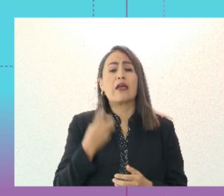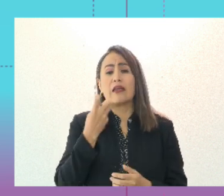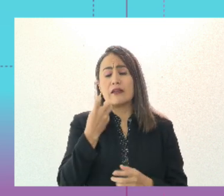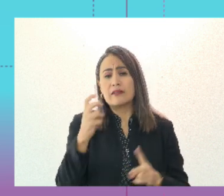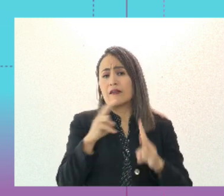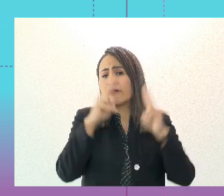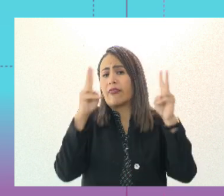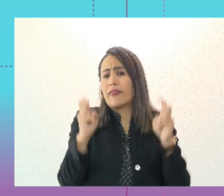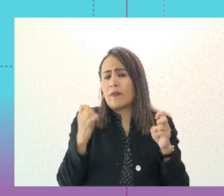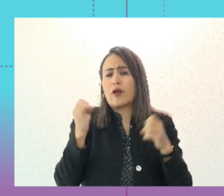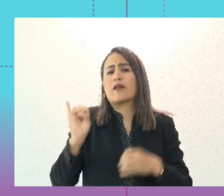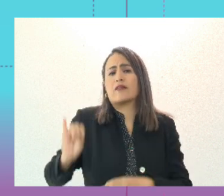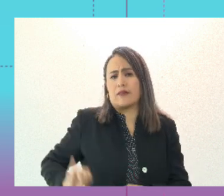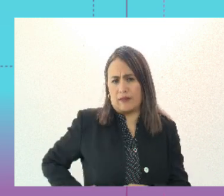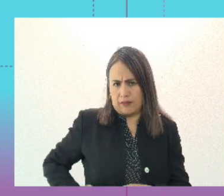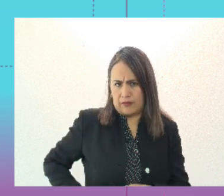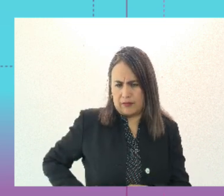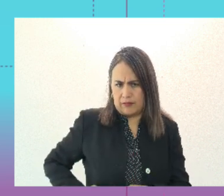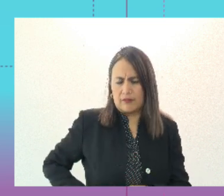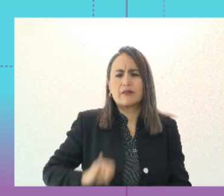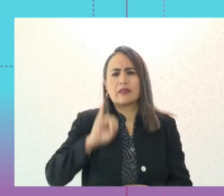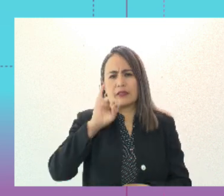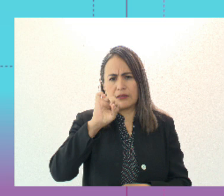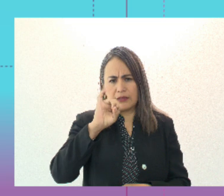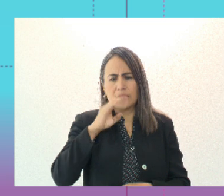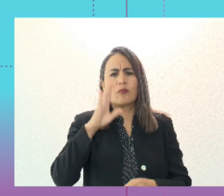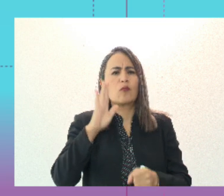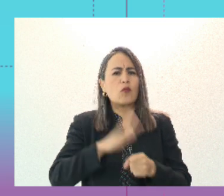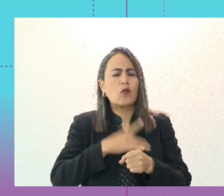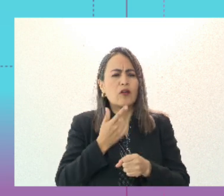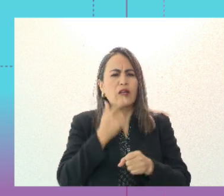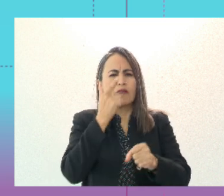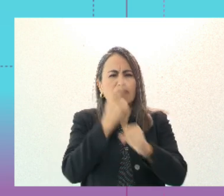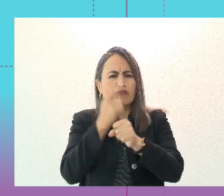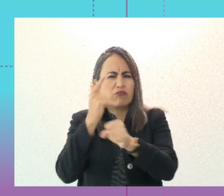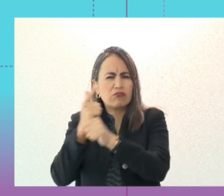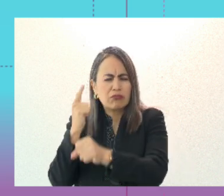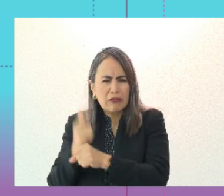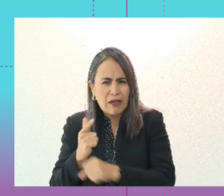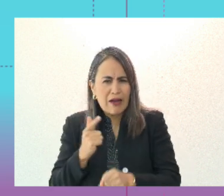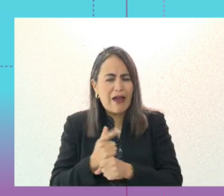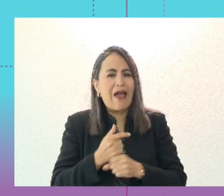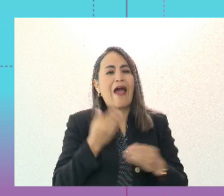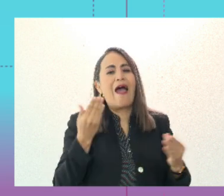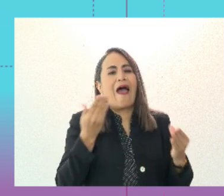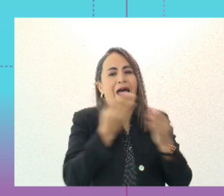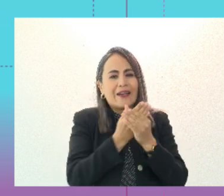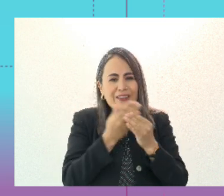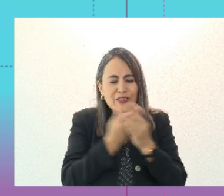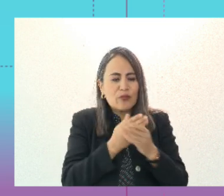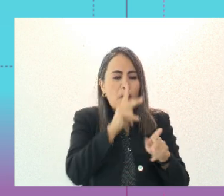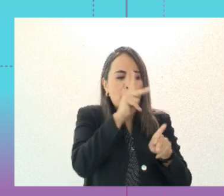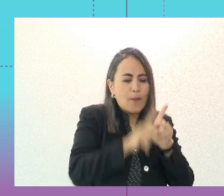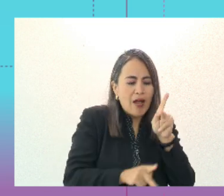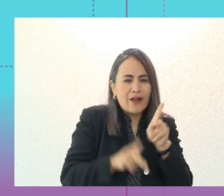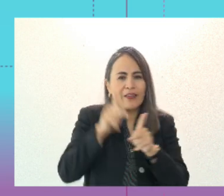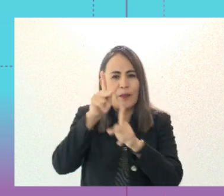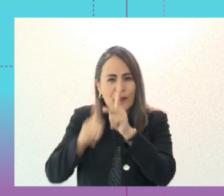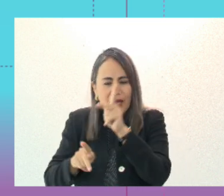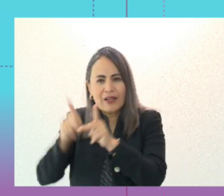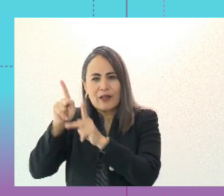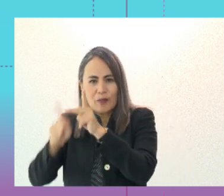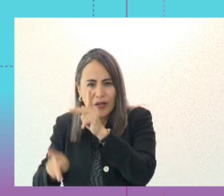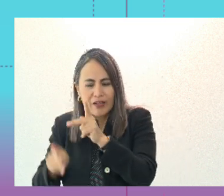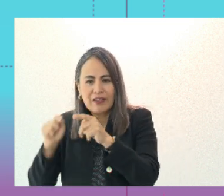finalmente podemos nosotros identificar la importancia que tienen los archivos en las diferentes etapas dentro del